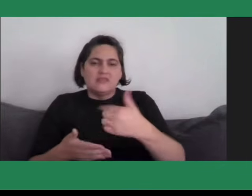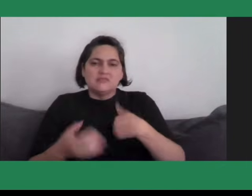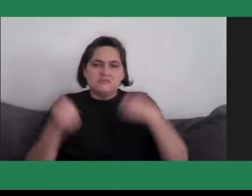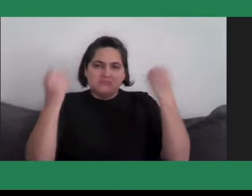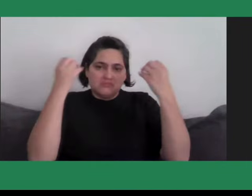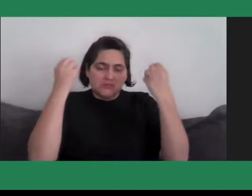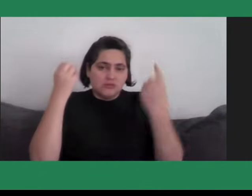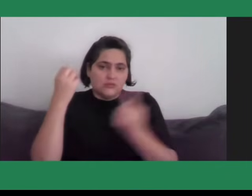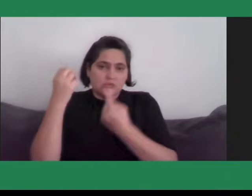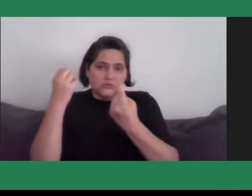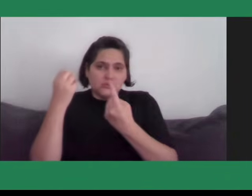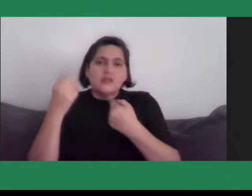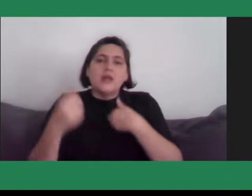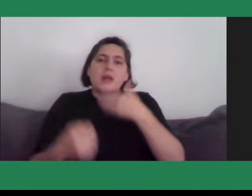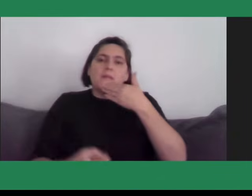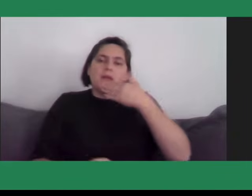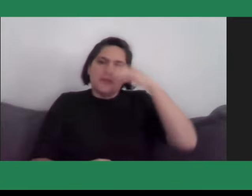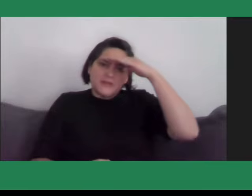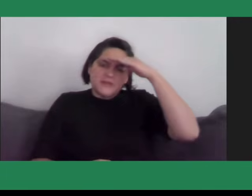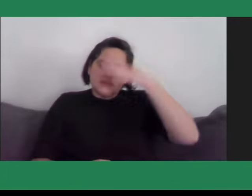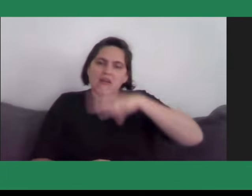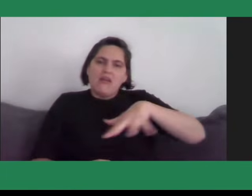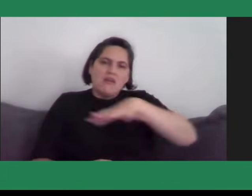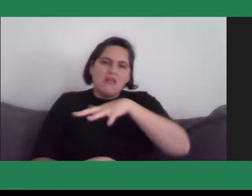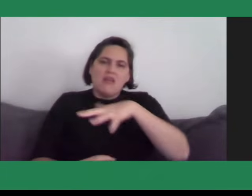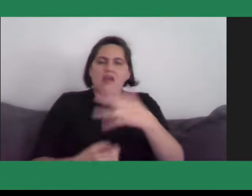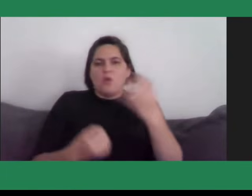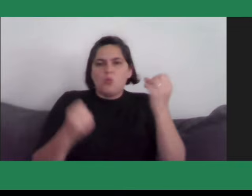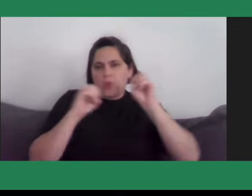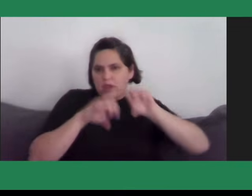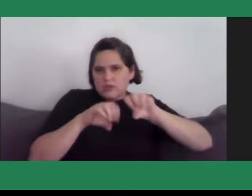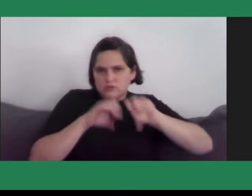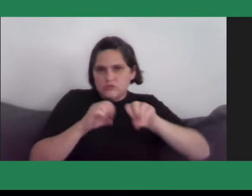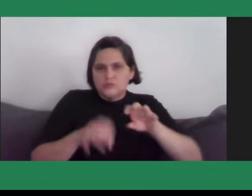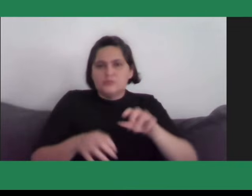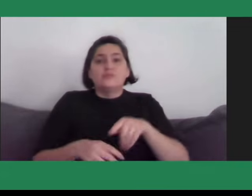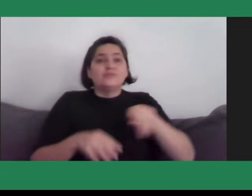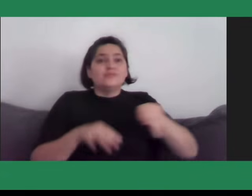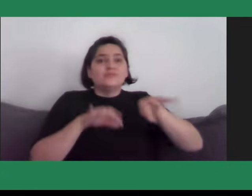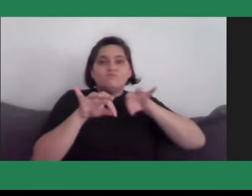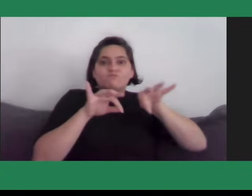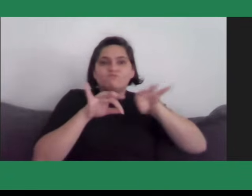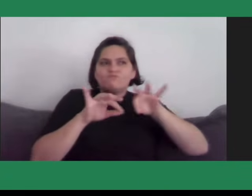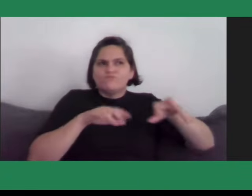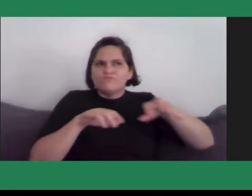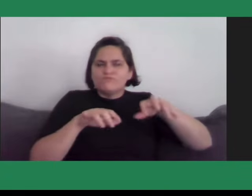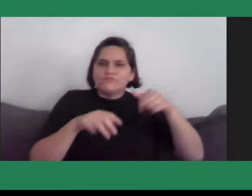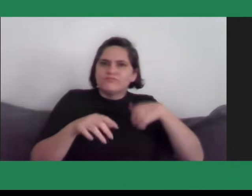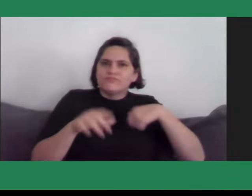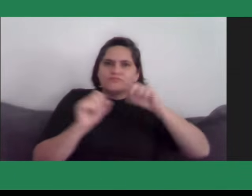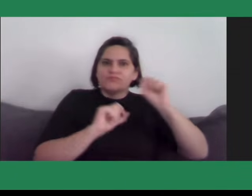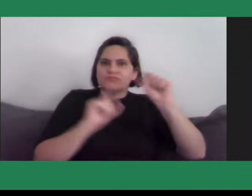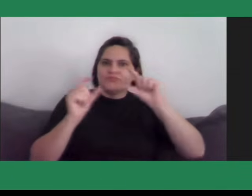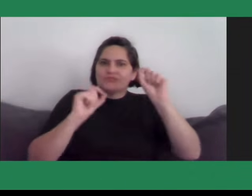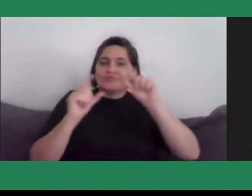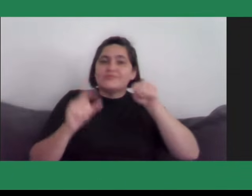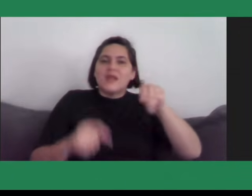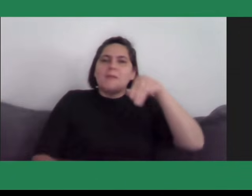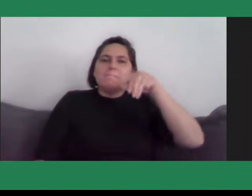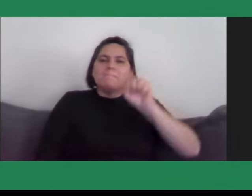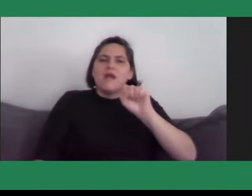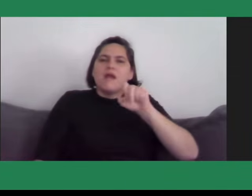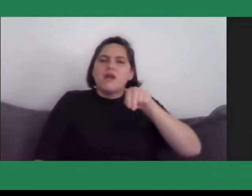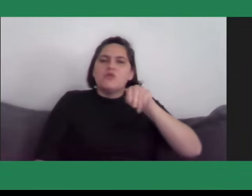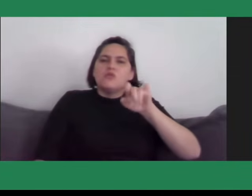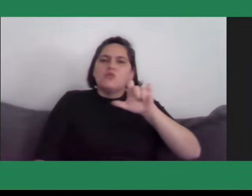posee experiencia en el área de educación. Y en los controles, para que todo esto sea hermoso, está Manuel Marambio, Manu, productor de